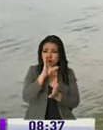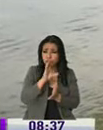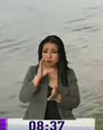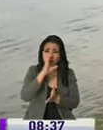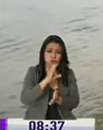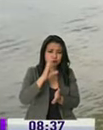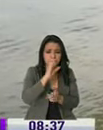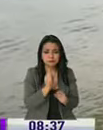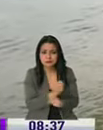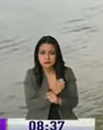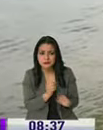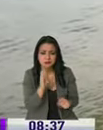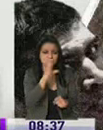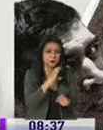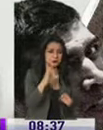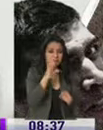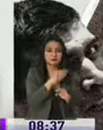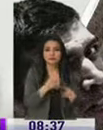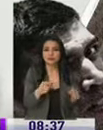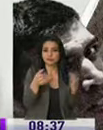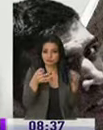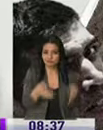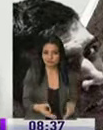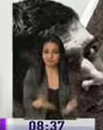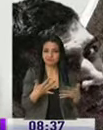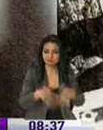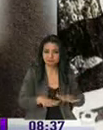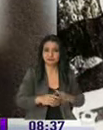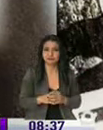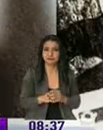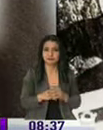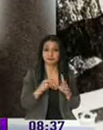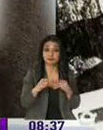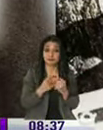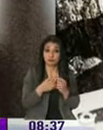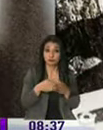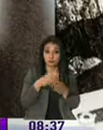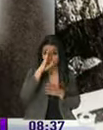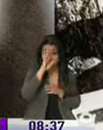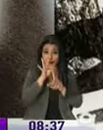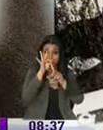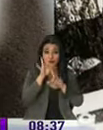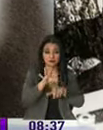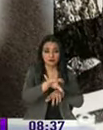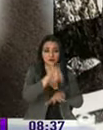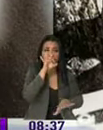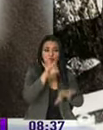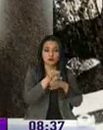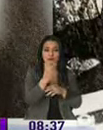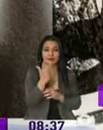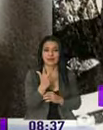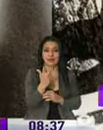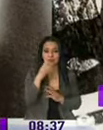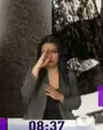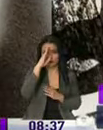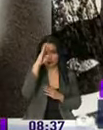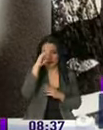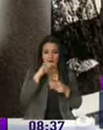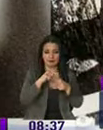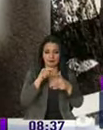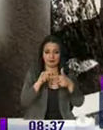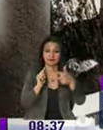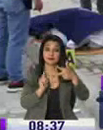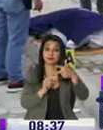infructuosa, pero finalmente cumplió su cometido. Grupos de élite lograron localizar los cuerpos de los tres policías,